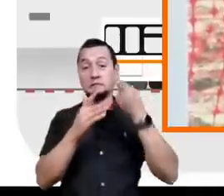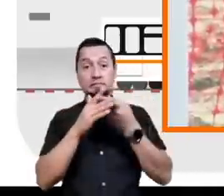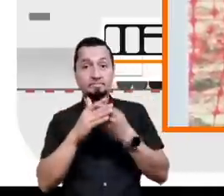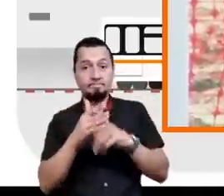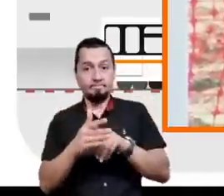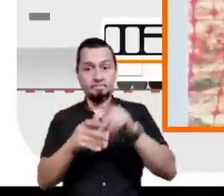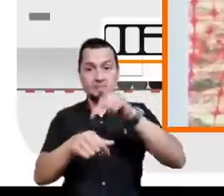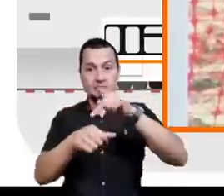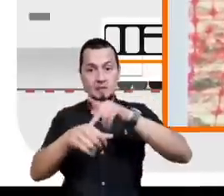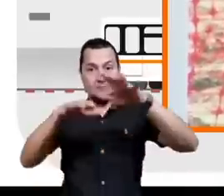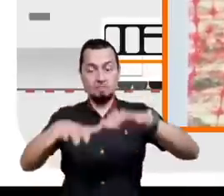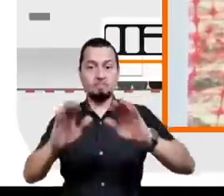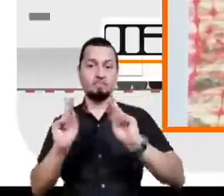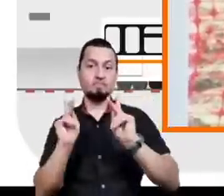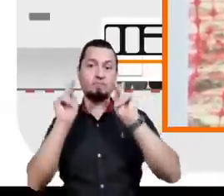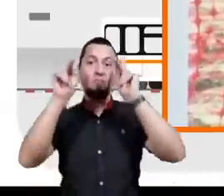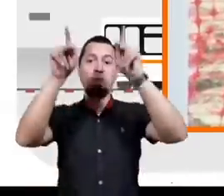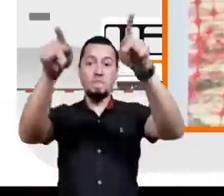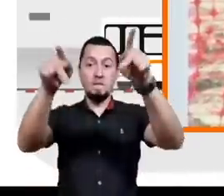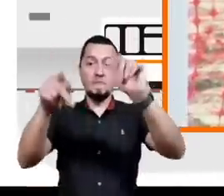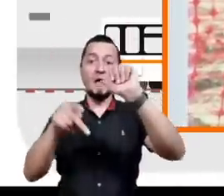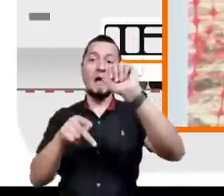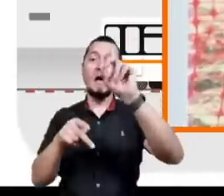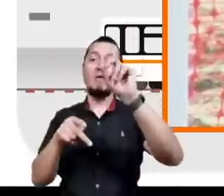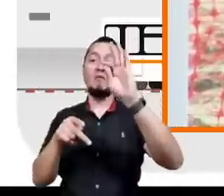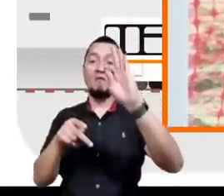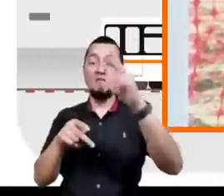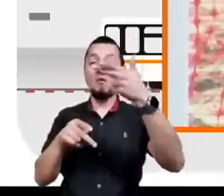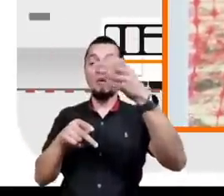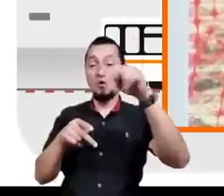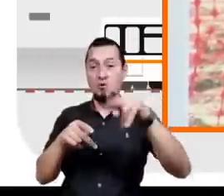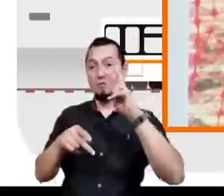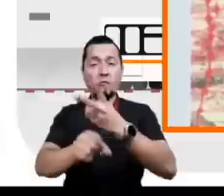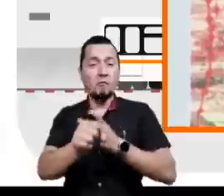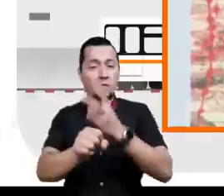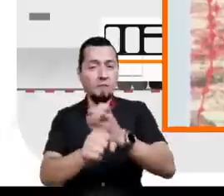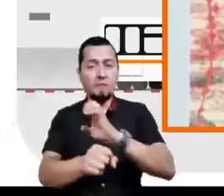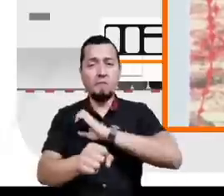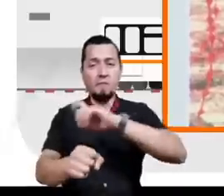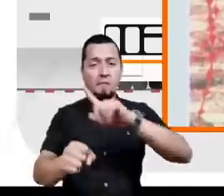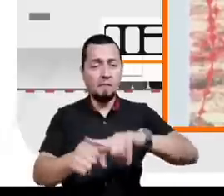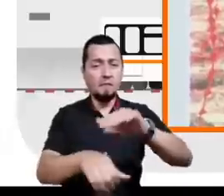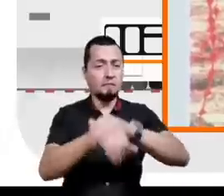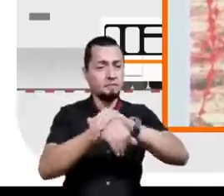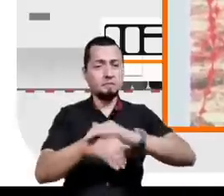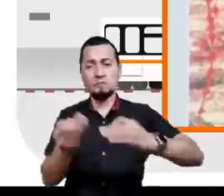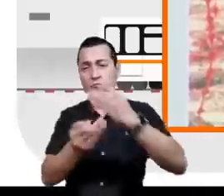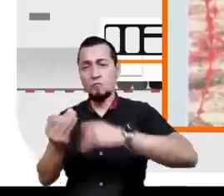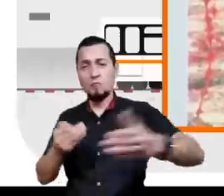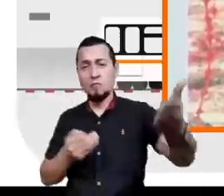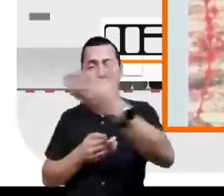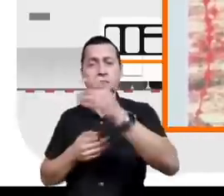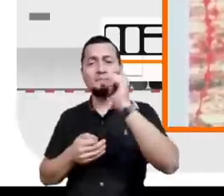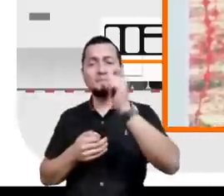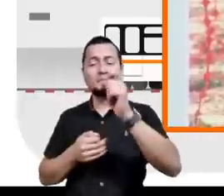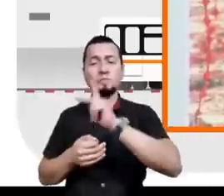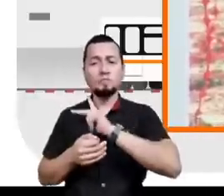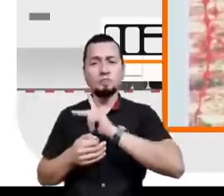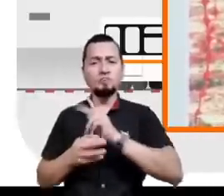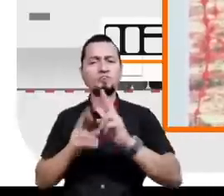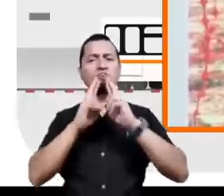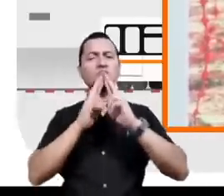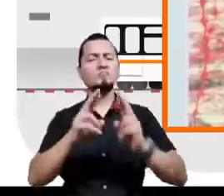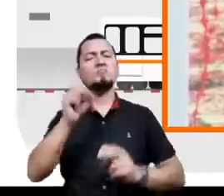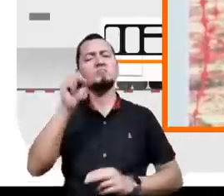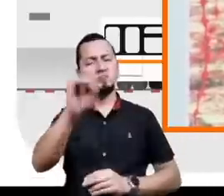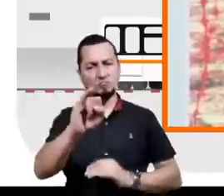desnivel sobre la avenida Adolf Horn que vemos aquí a mis espaldas. No me resta más que confirmar el compromiso del equipo